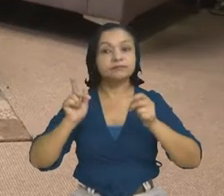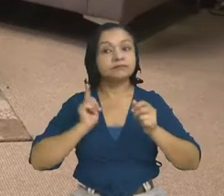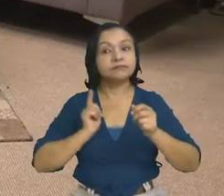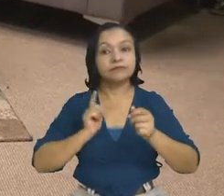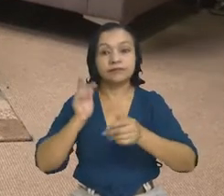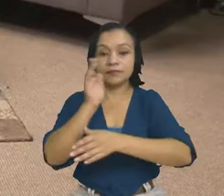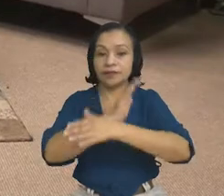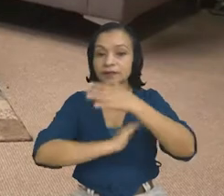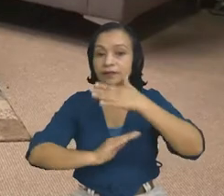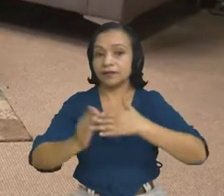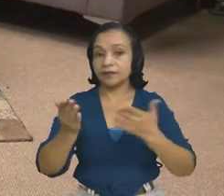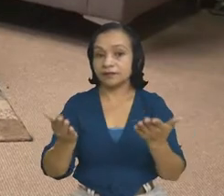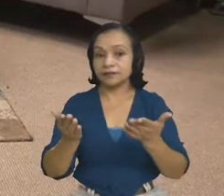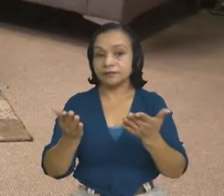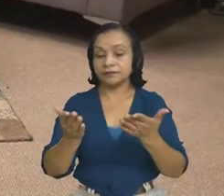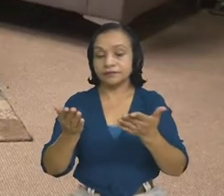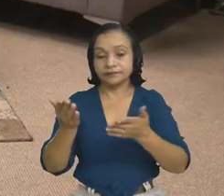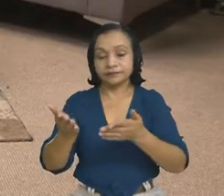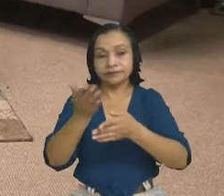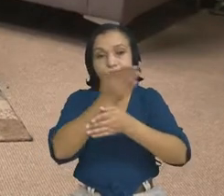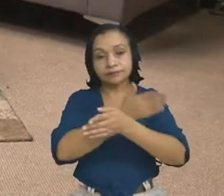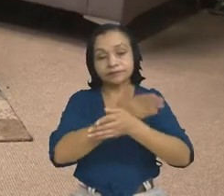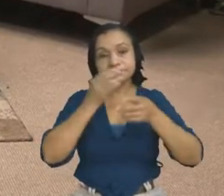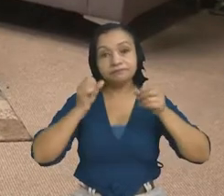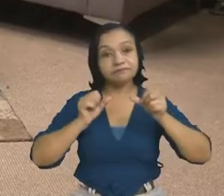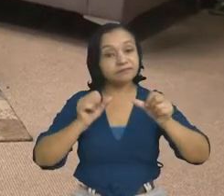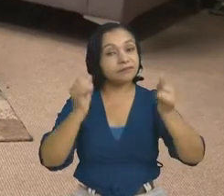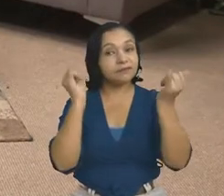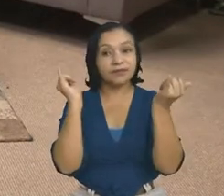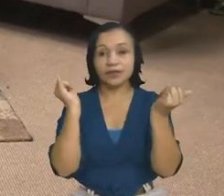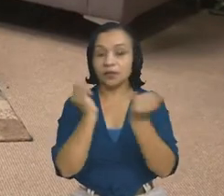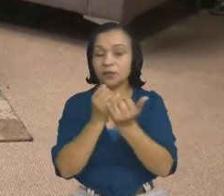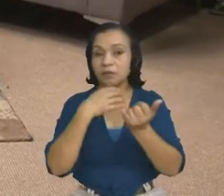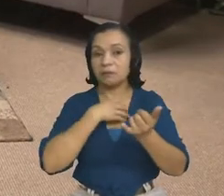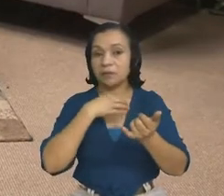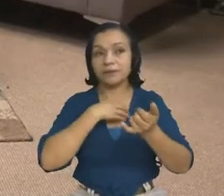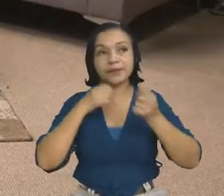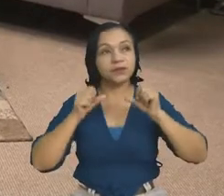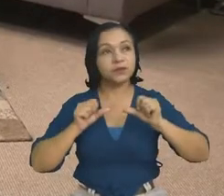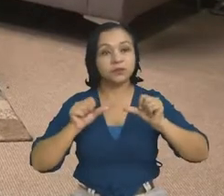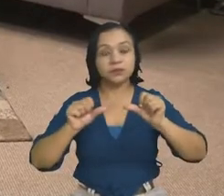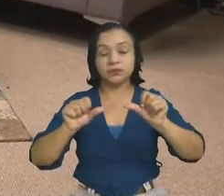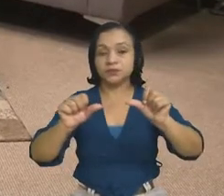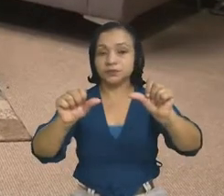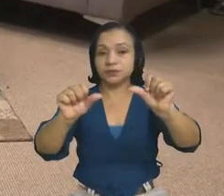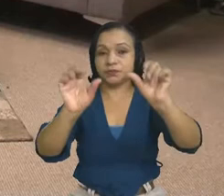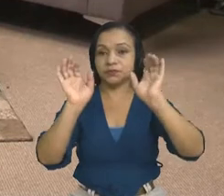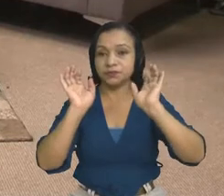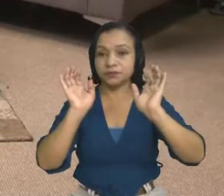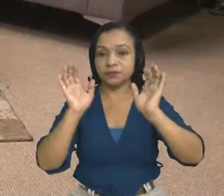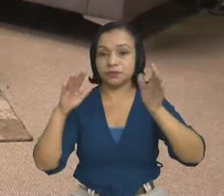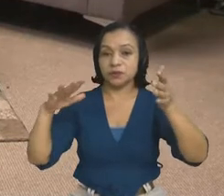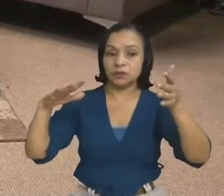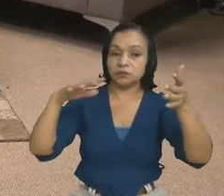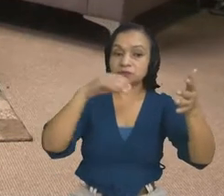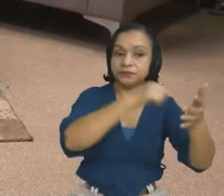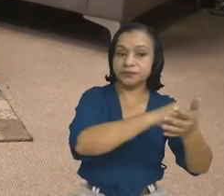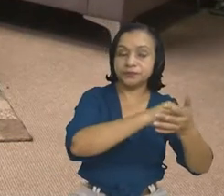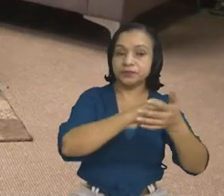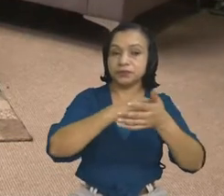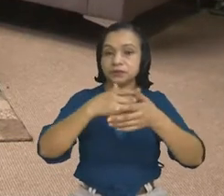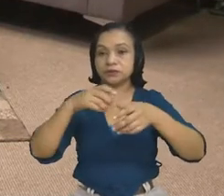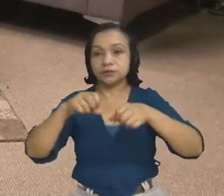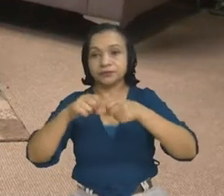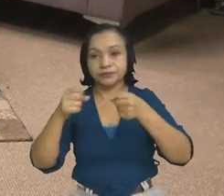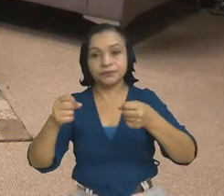alguna discapacidad temporal o permanente que se está presentando porque tuvo algún accidente, tuvo algún trauma,